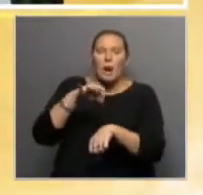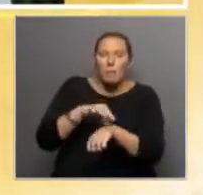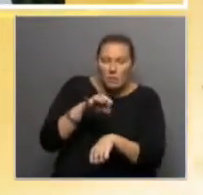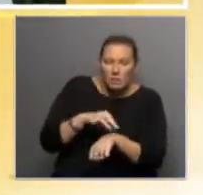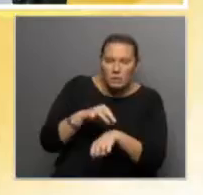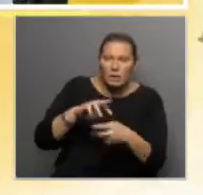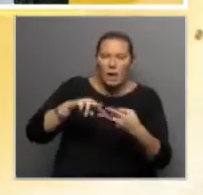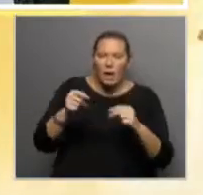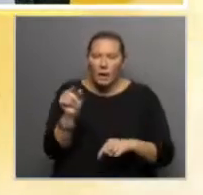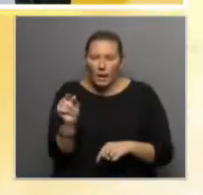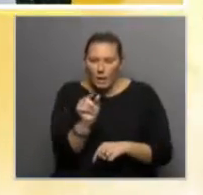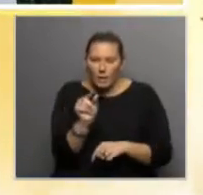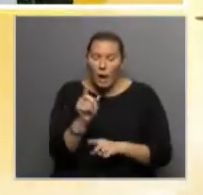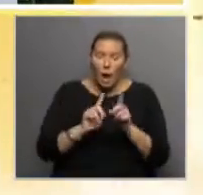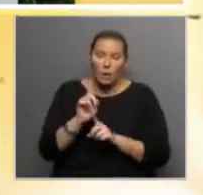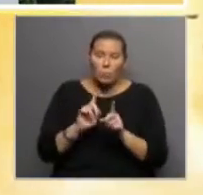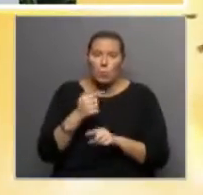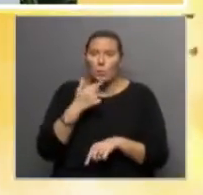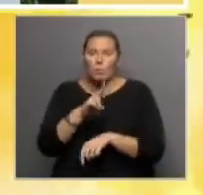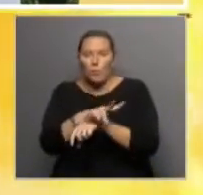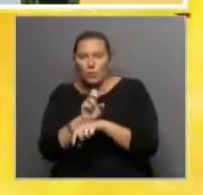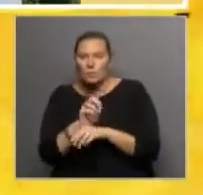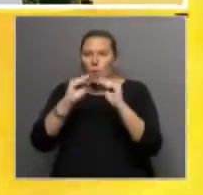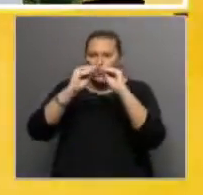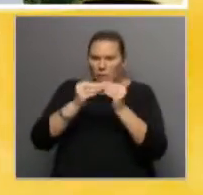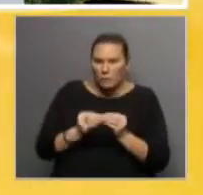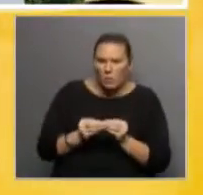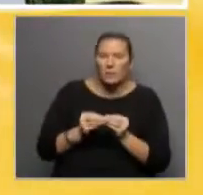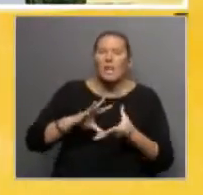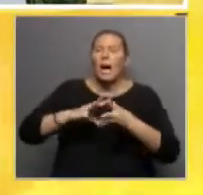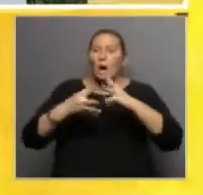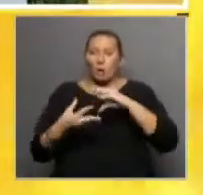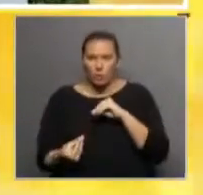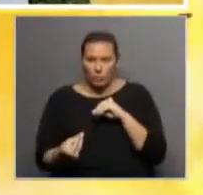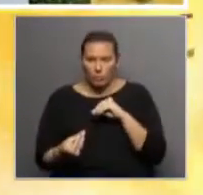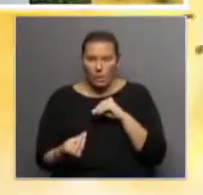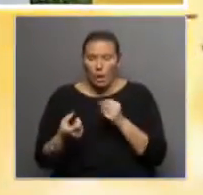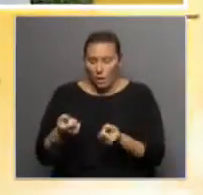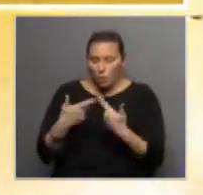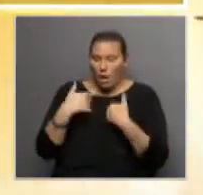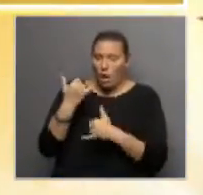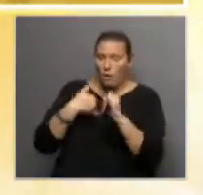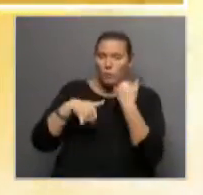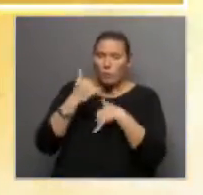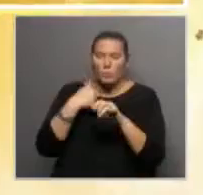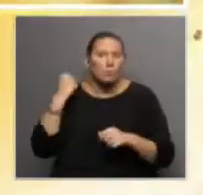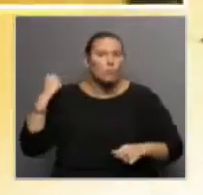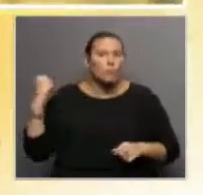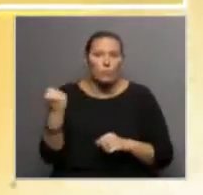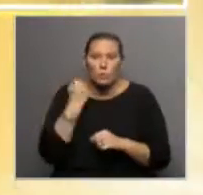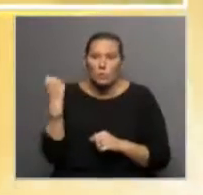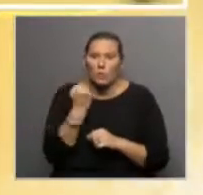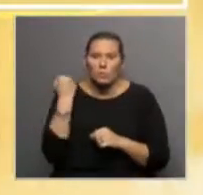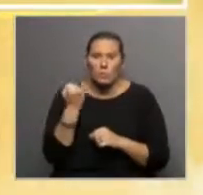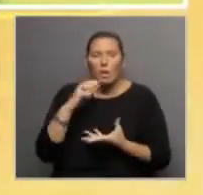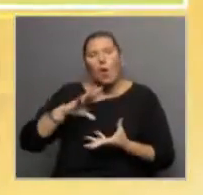que no son tradicionales, como la física, las matemáticas, la geografía, que nos brindan información muy importante